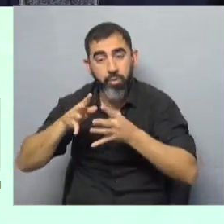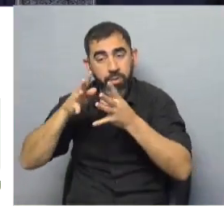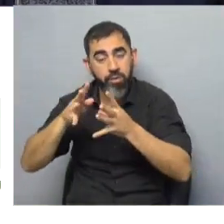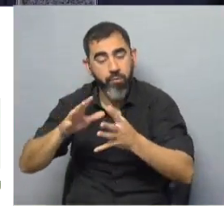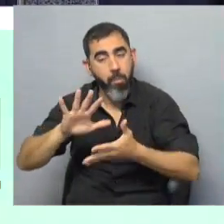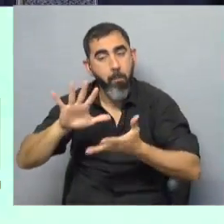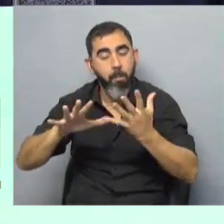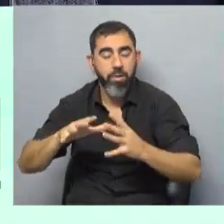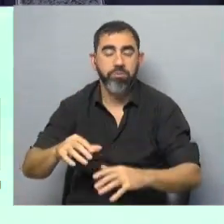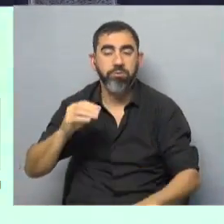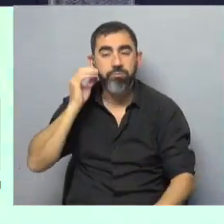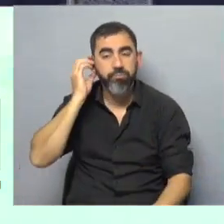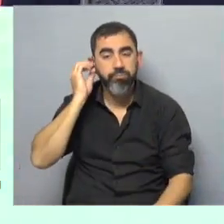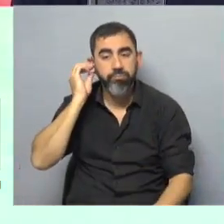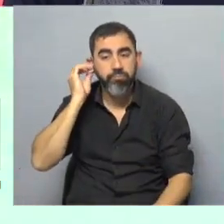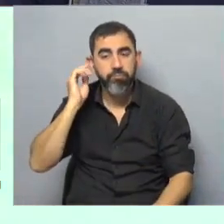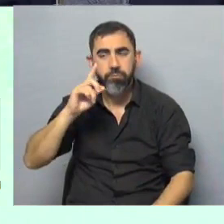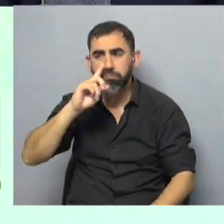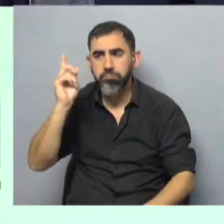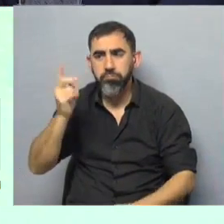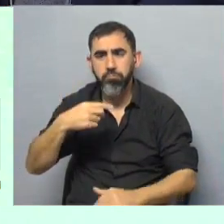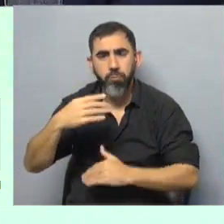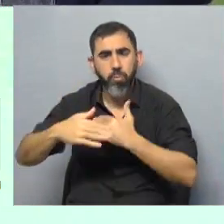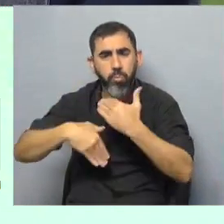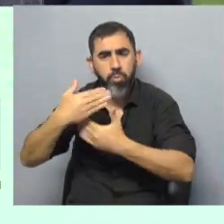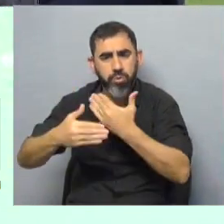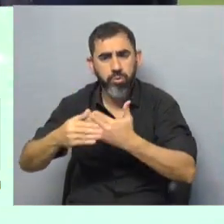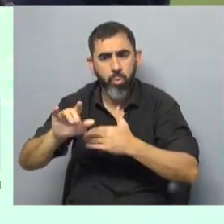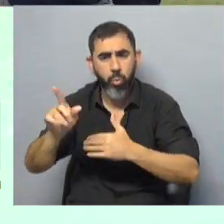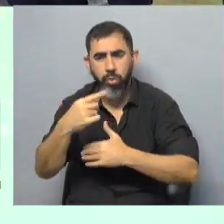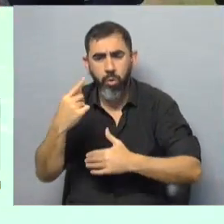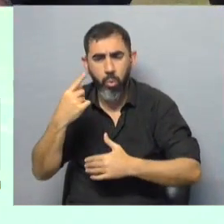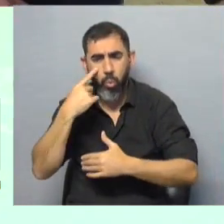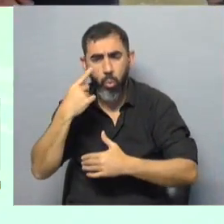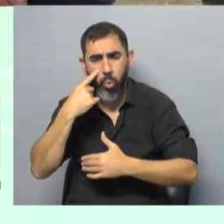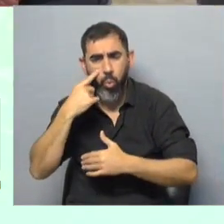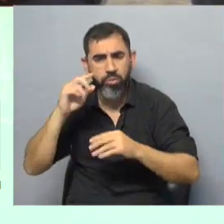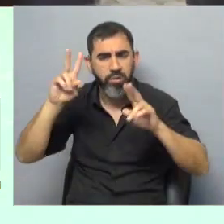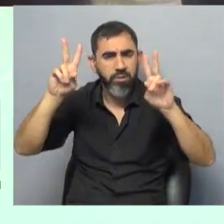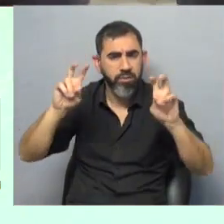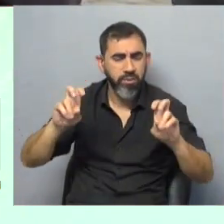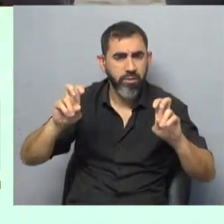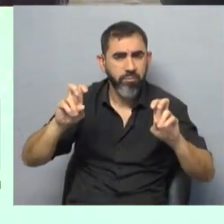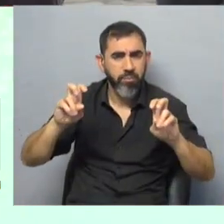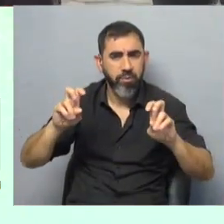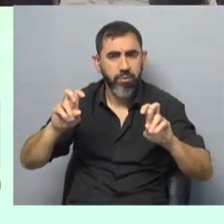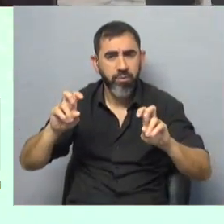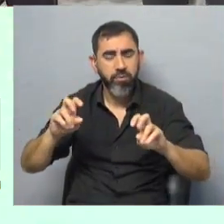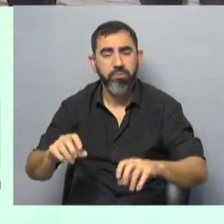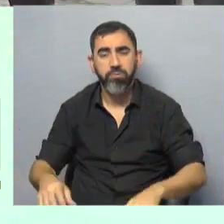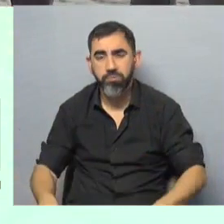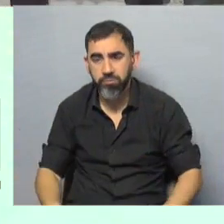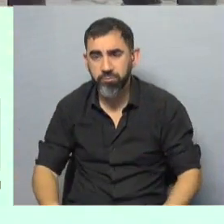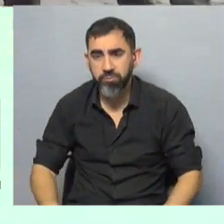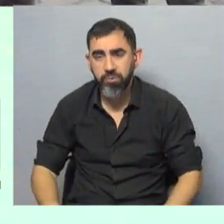mayor. Fue muy rápido también el proceso. Ustedes ya conocían de la temática, accedieron, como dijo Victoria, a